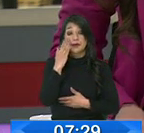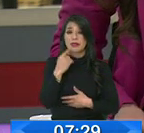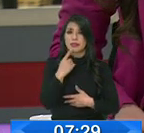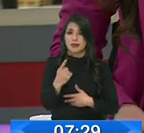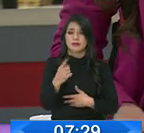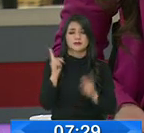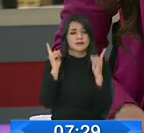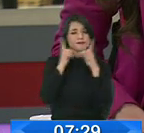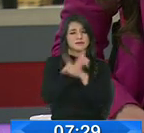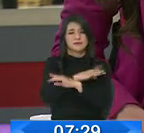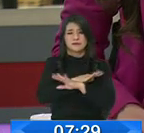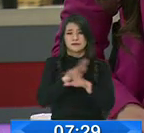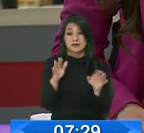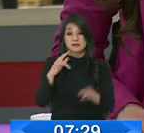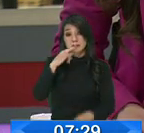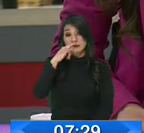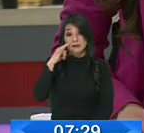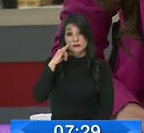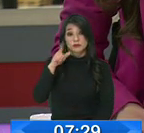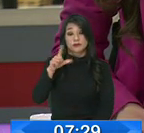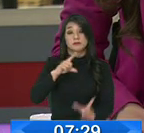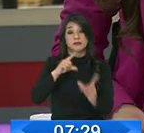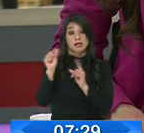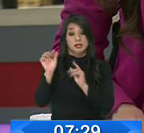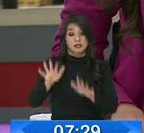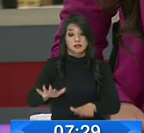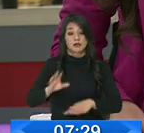situación compleja de la niñez en la movilidad humana.